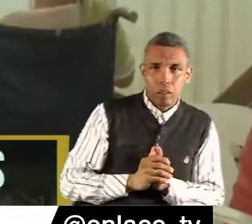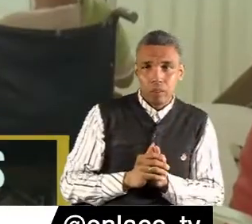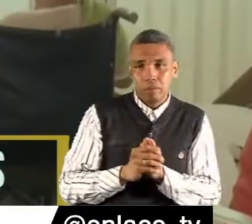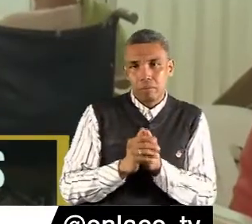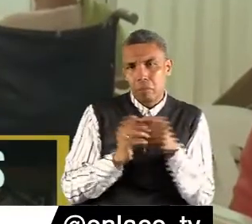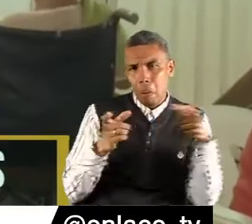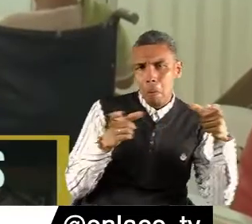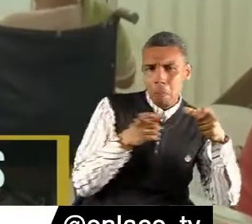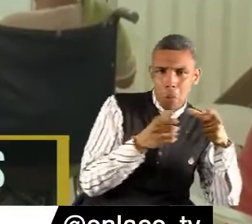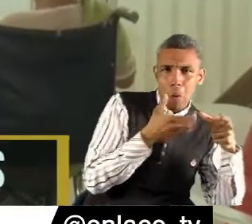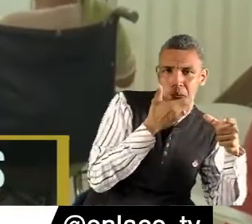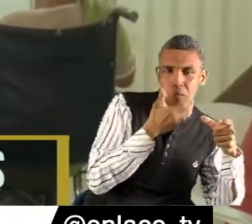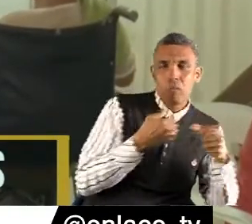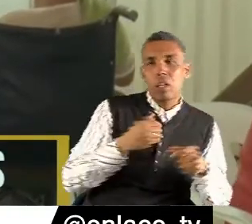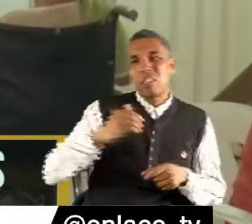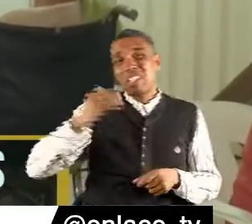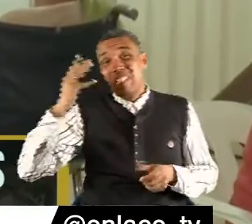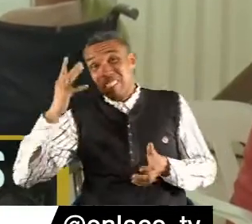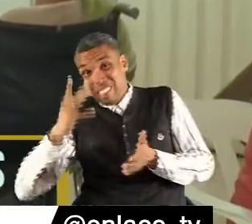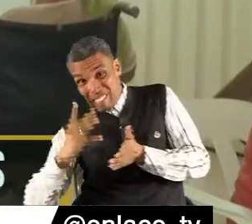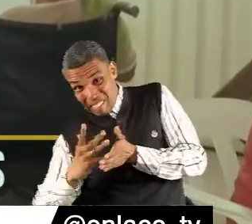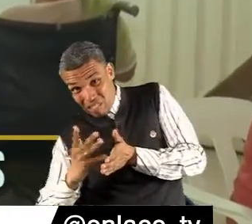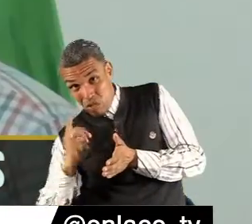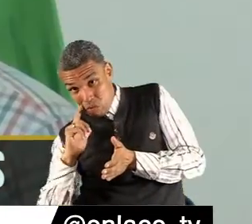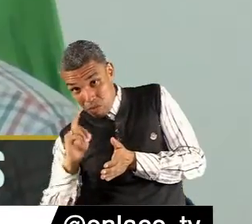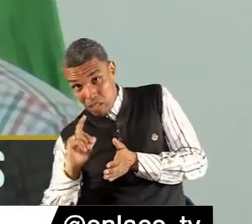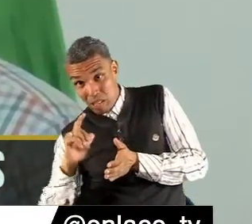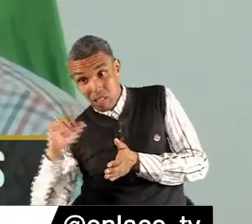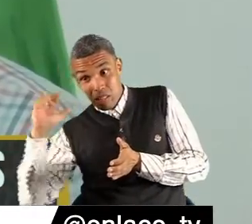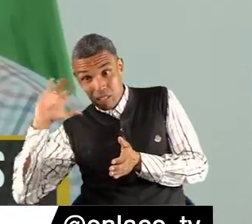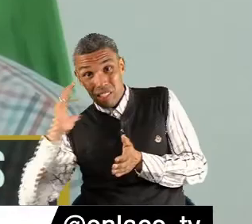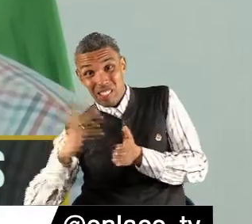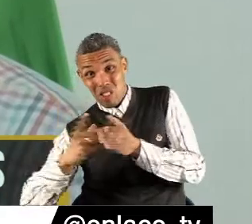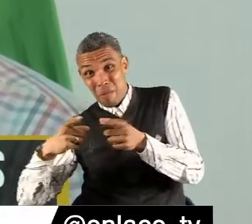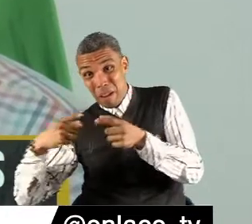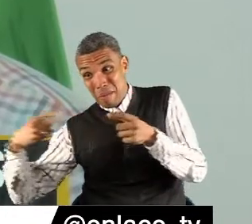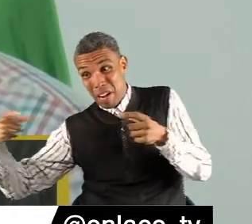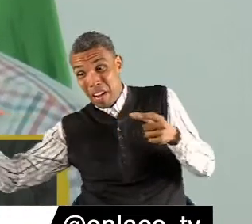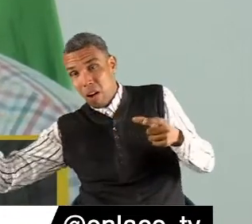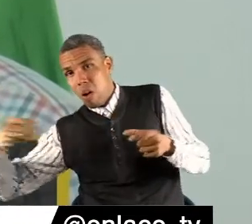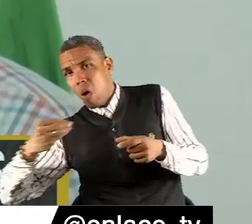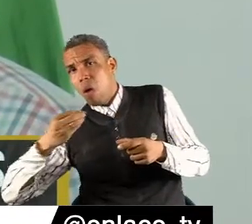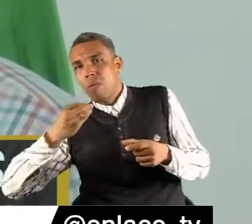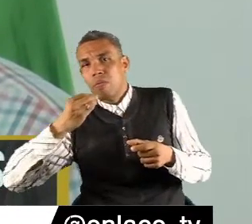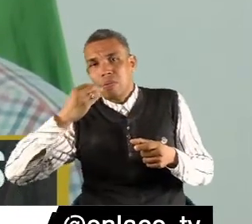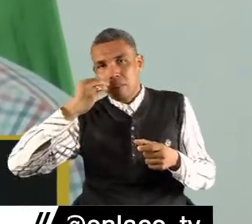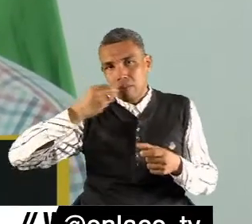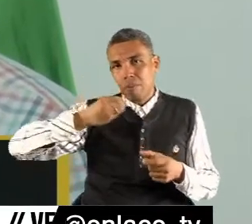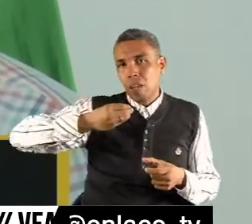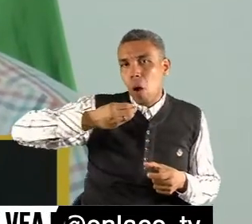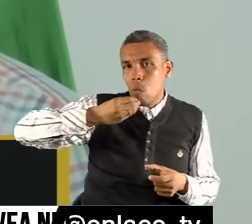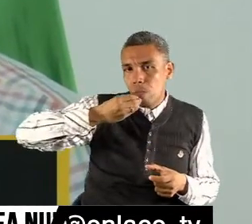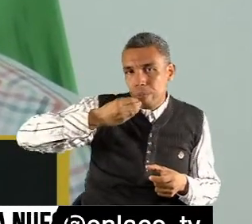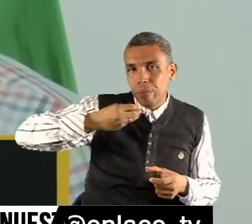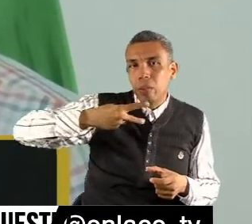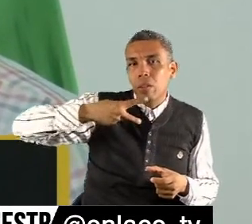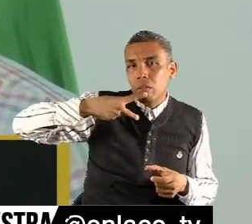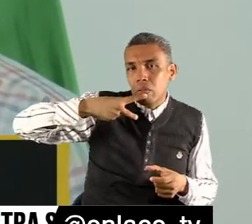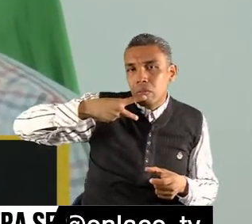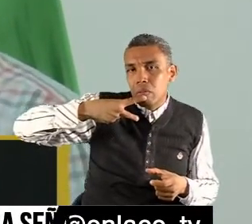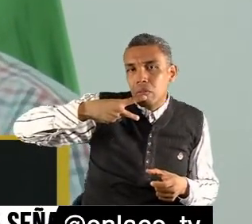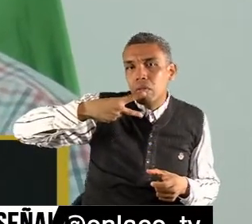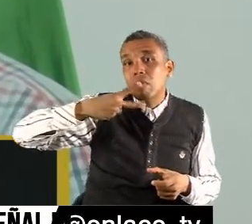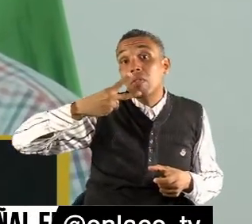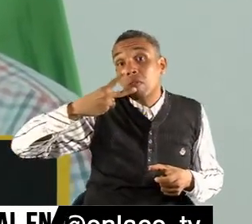5.152 adultos mayores que ya están en los centros vida, a ellos el cubrimiento es con desayuno y almuerzo. Eso nos